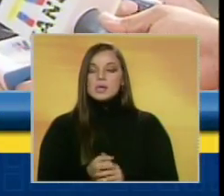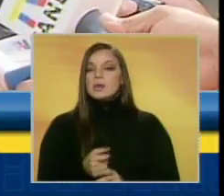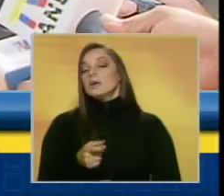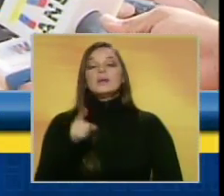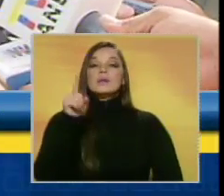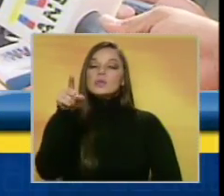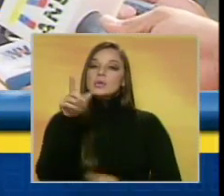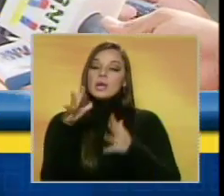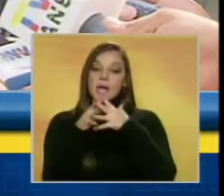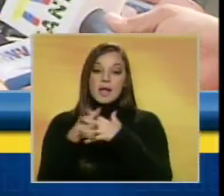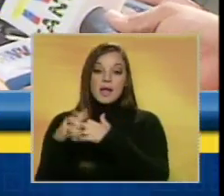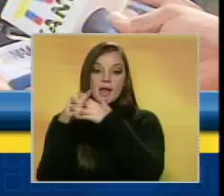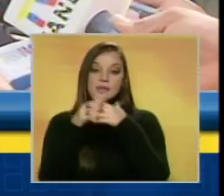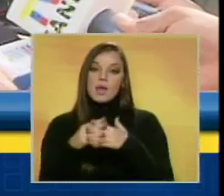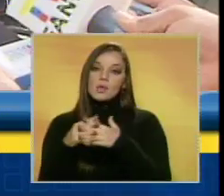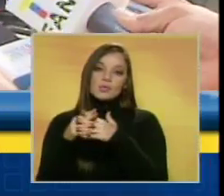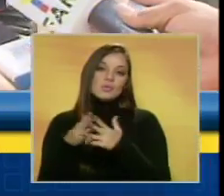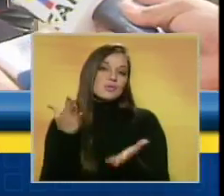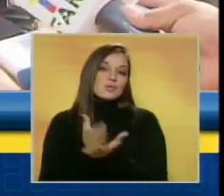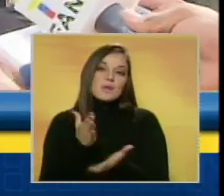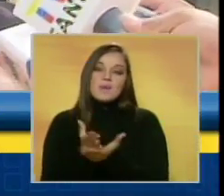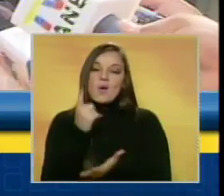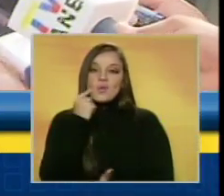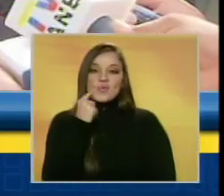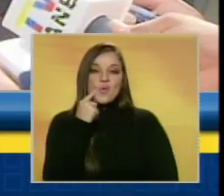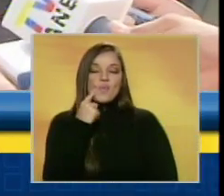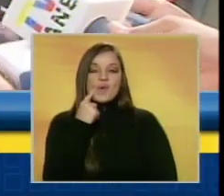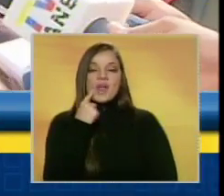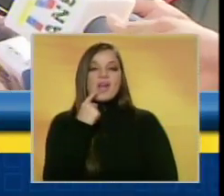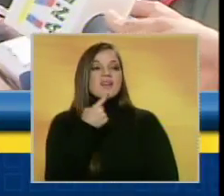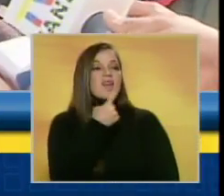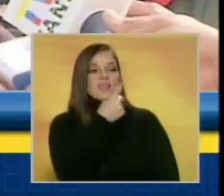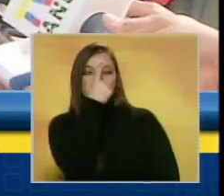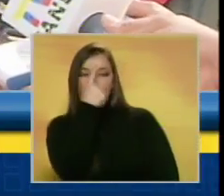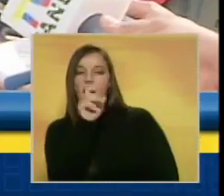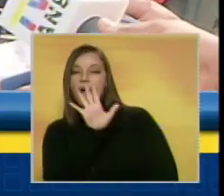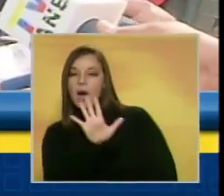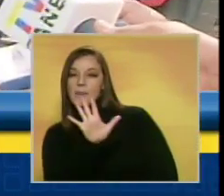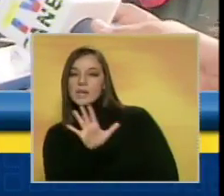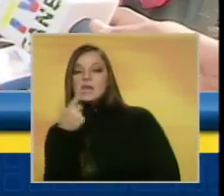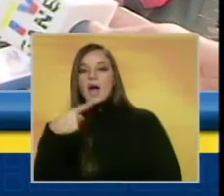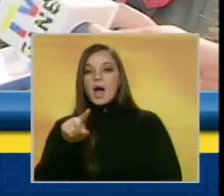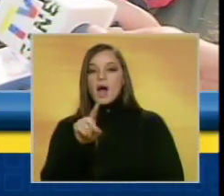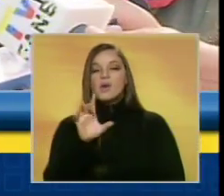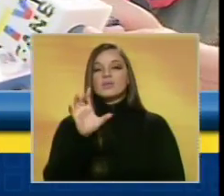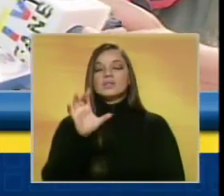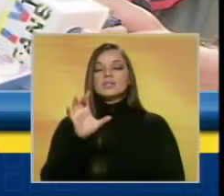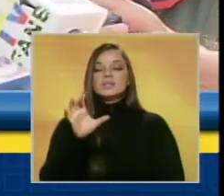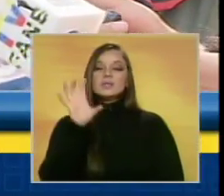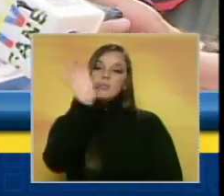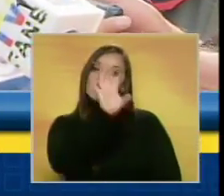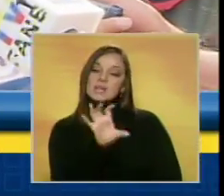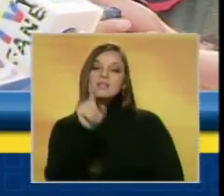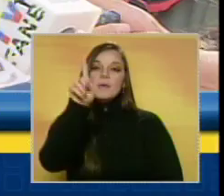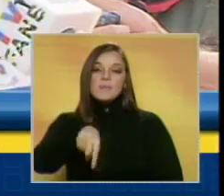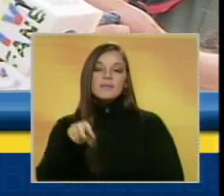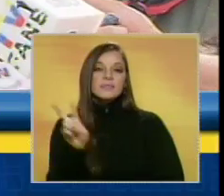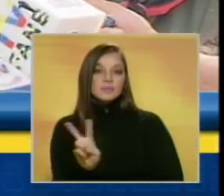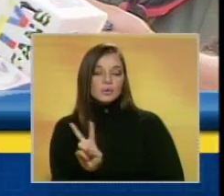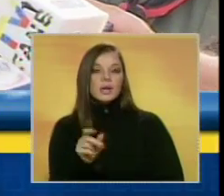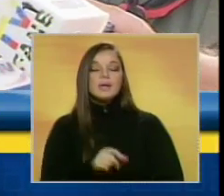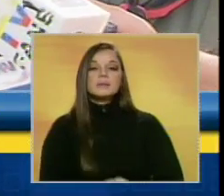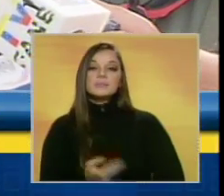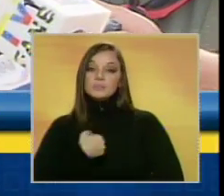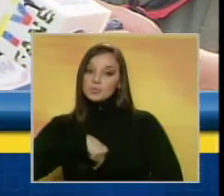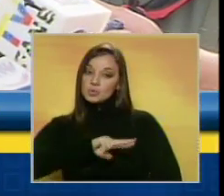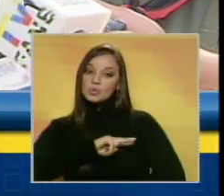más poderoso del mundo amenace a Venezuela. De alguna manera, nosotros, humildemente, con lo que tenemos,